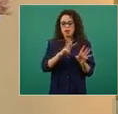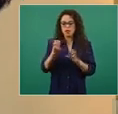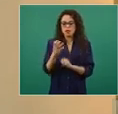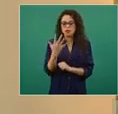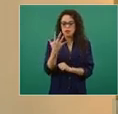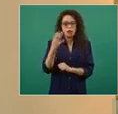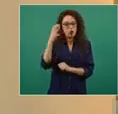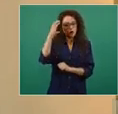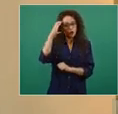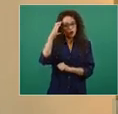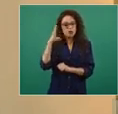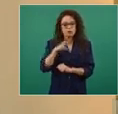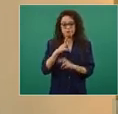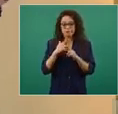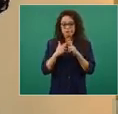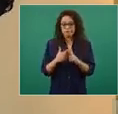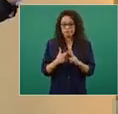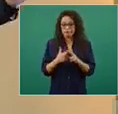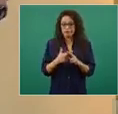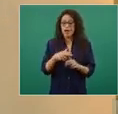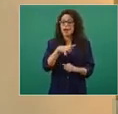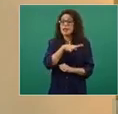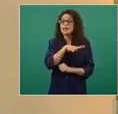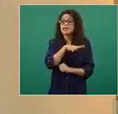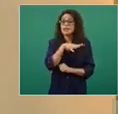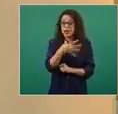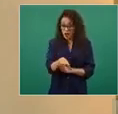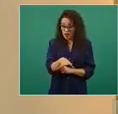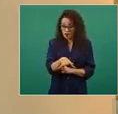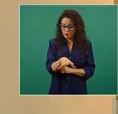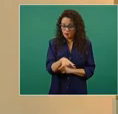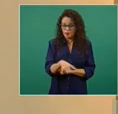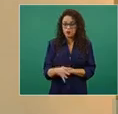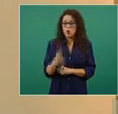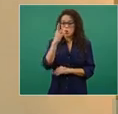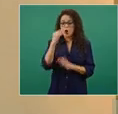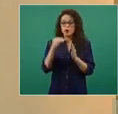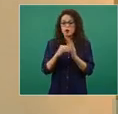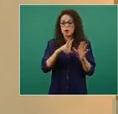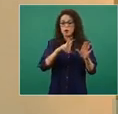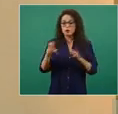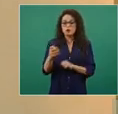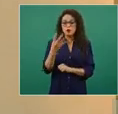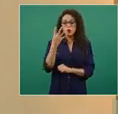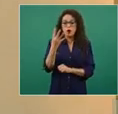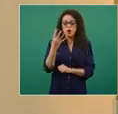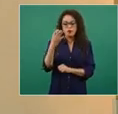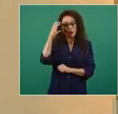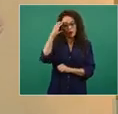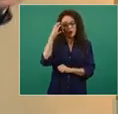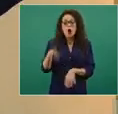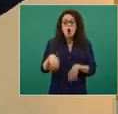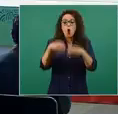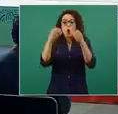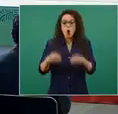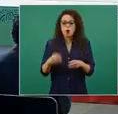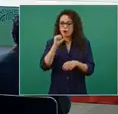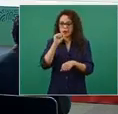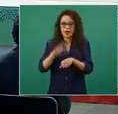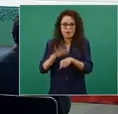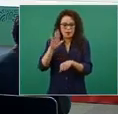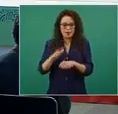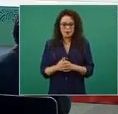26.305 camas disponibles generales, y solamente tenemos 4.804 camas ocupadas.